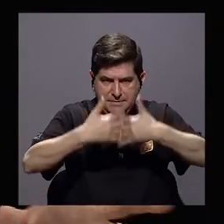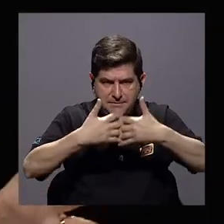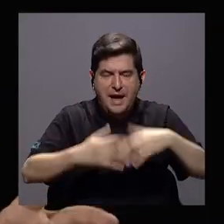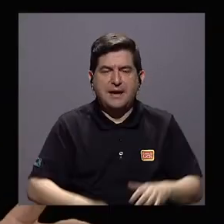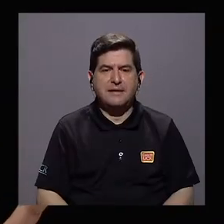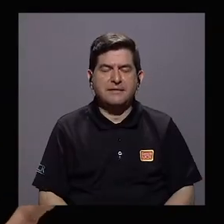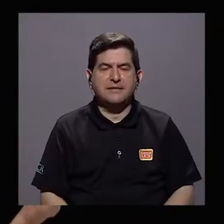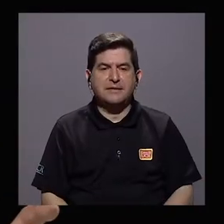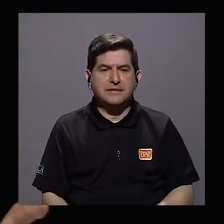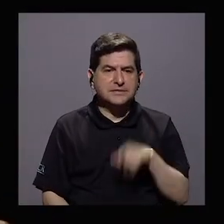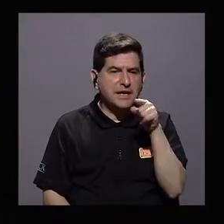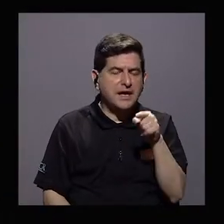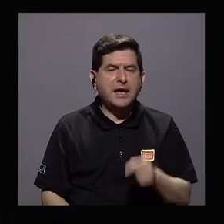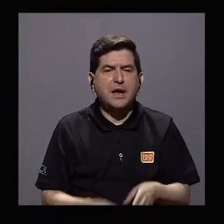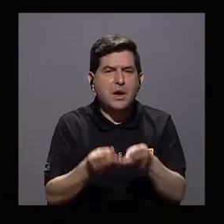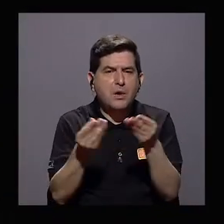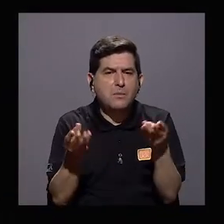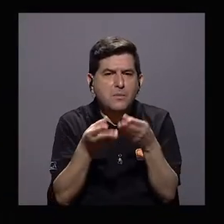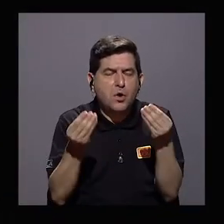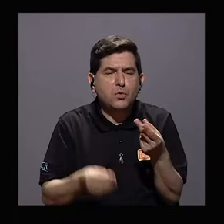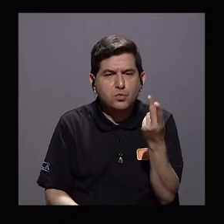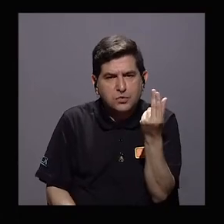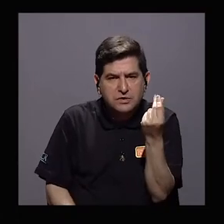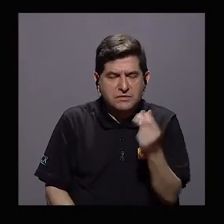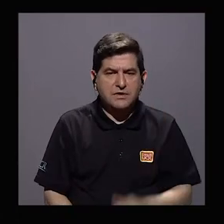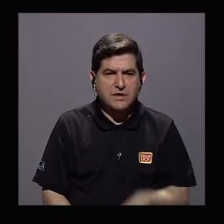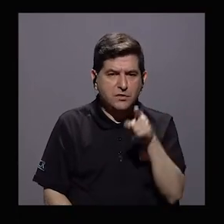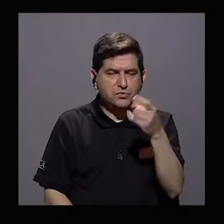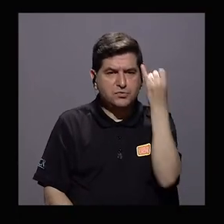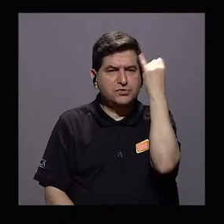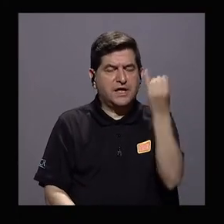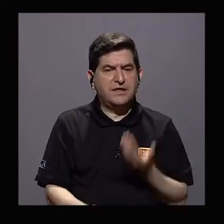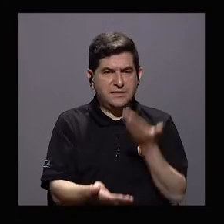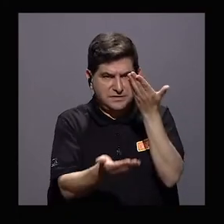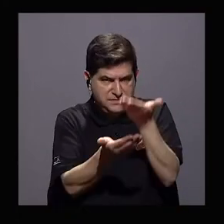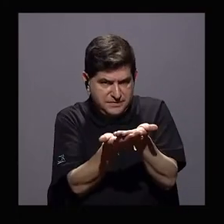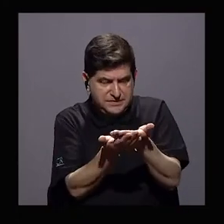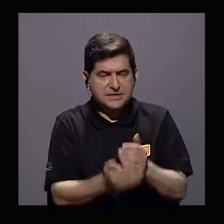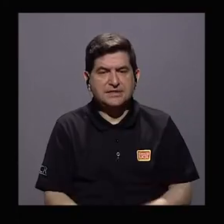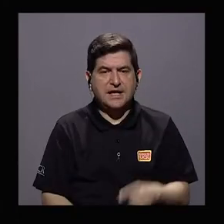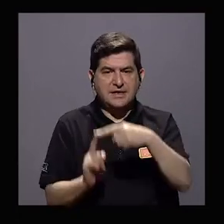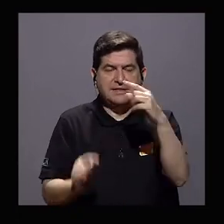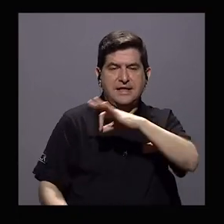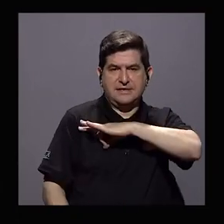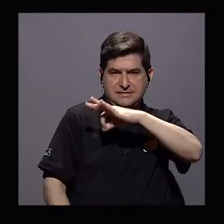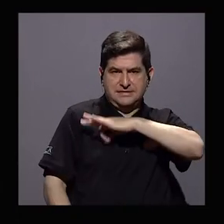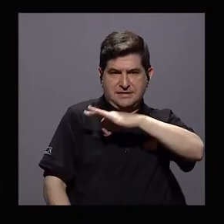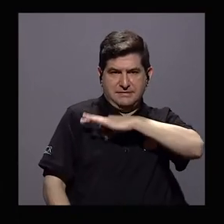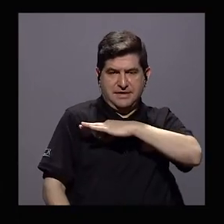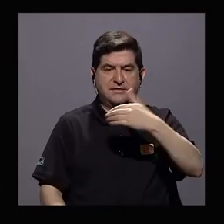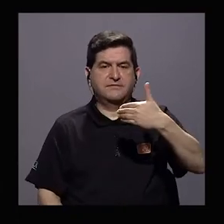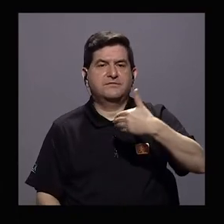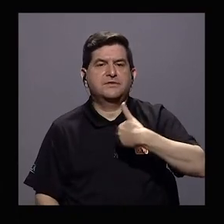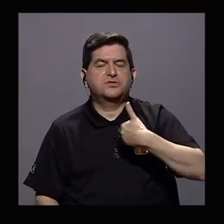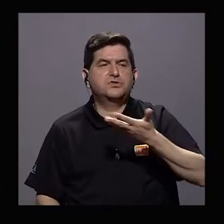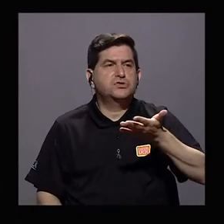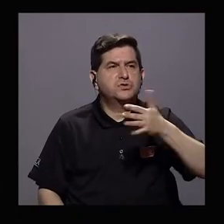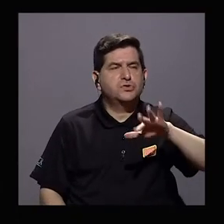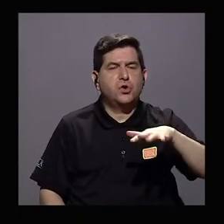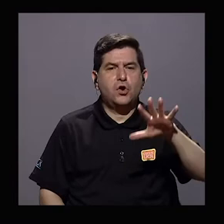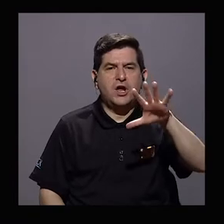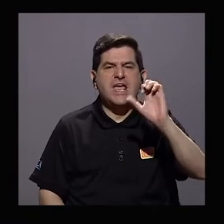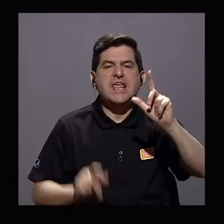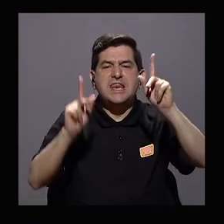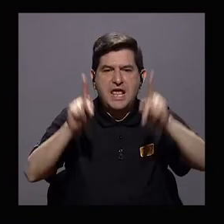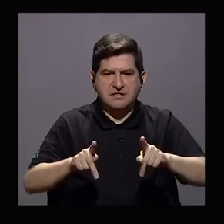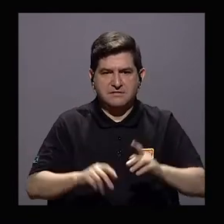debate entre la productividad y el precio, ustedes han presentado una argumentación desde los beneficios que obtienen más o